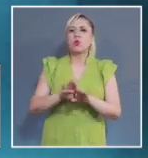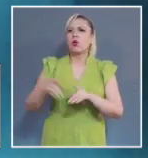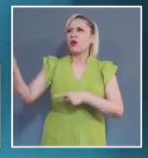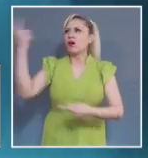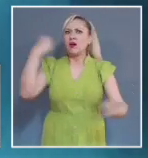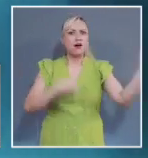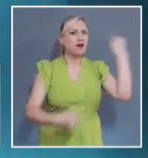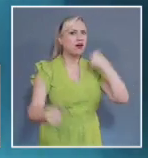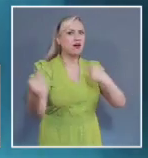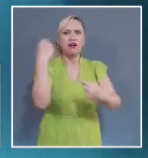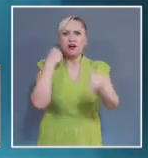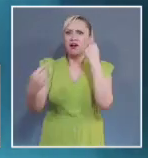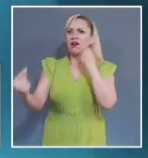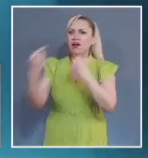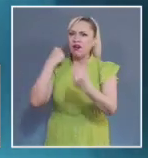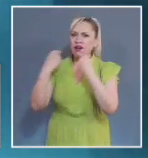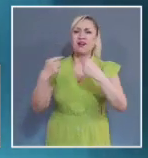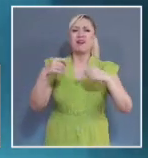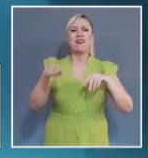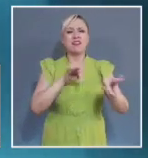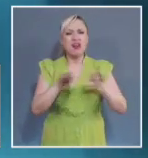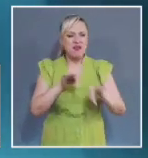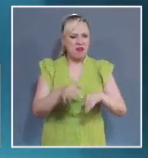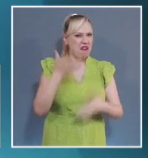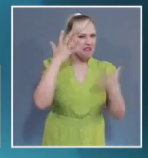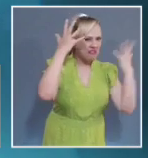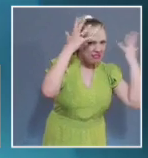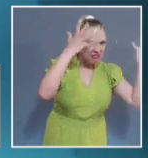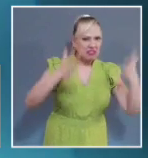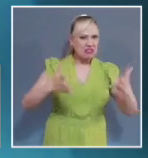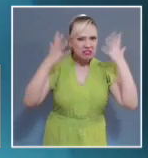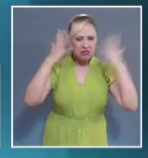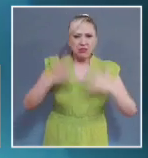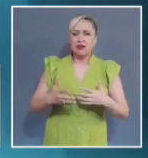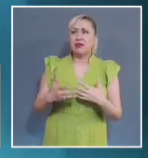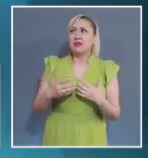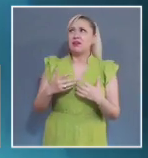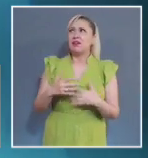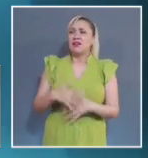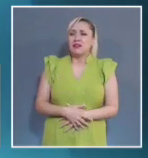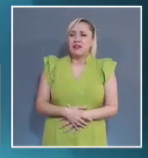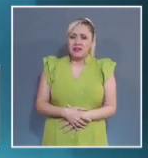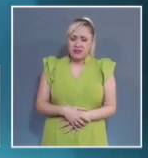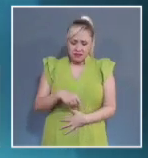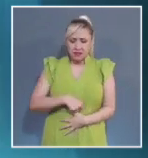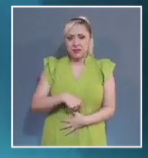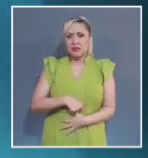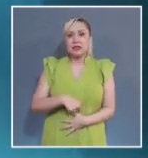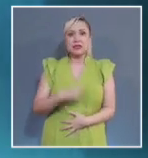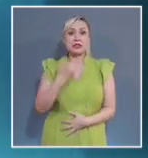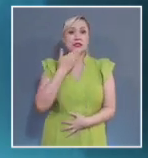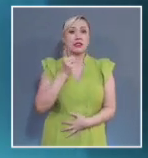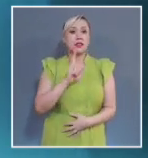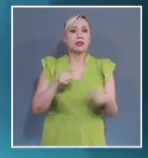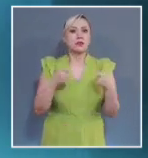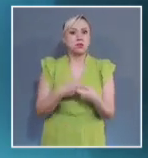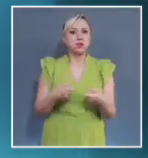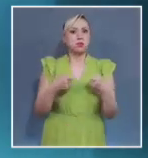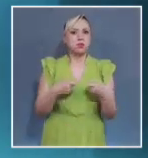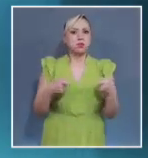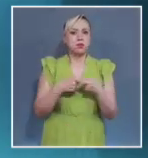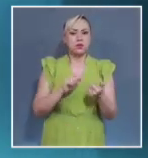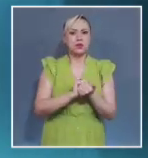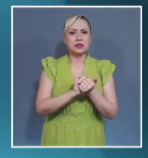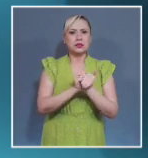padeciendo violencias en el día a día, además del impacto que ya genera, ¿no? O sea, como que no lo vemos desde esa perspectiva,